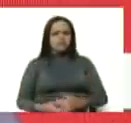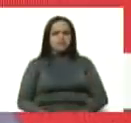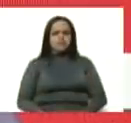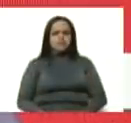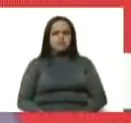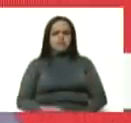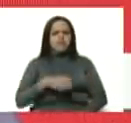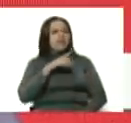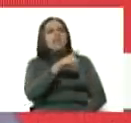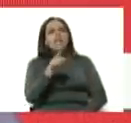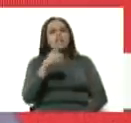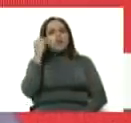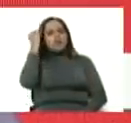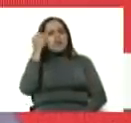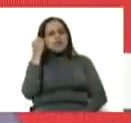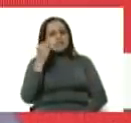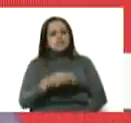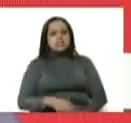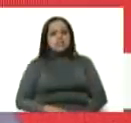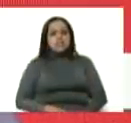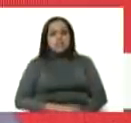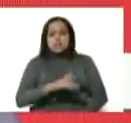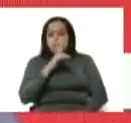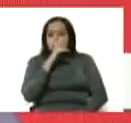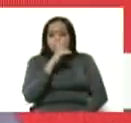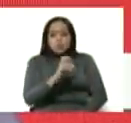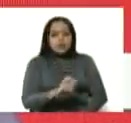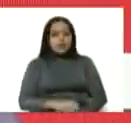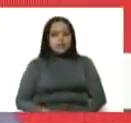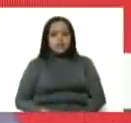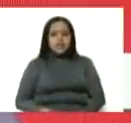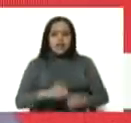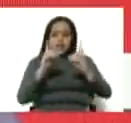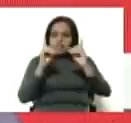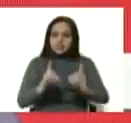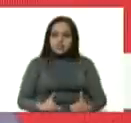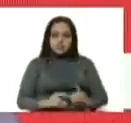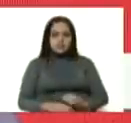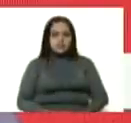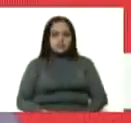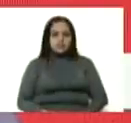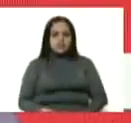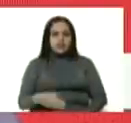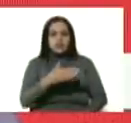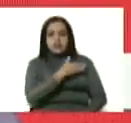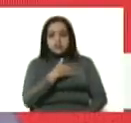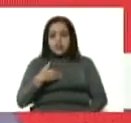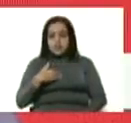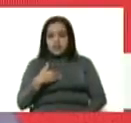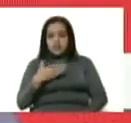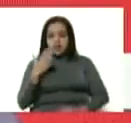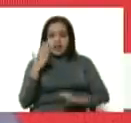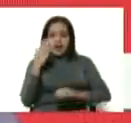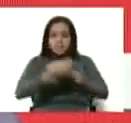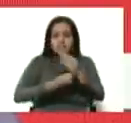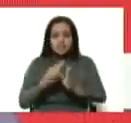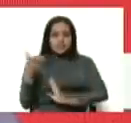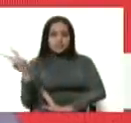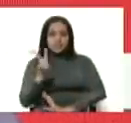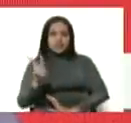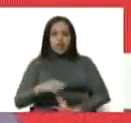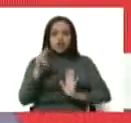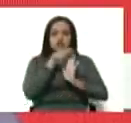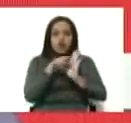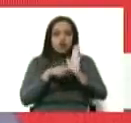Ellos pretenden, es tan bárbara esta decisión, que pretenden aplicar en Venezuela